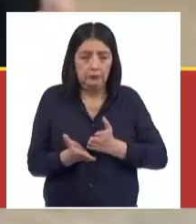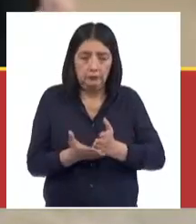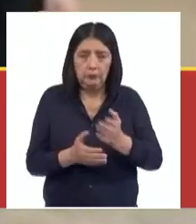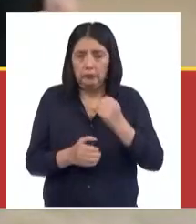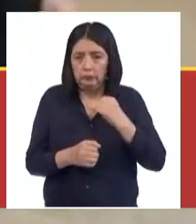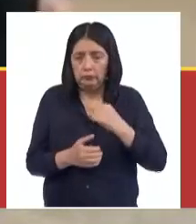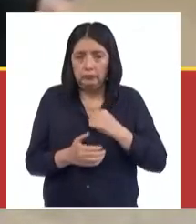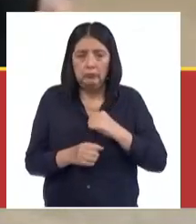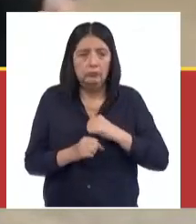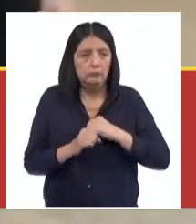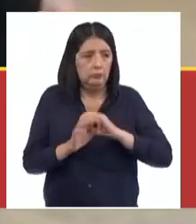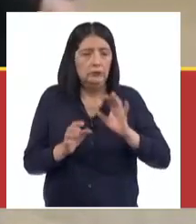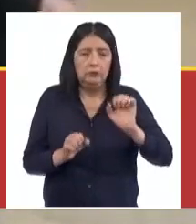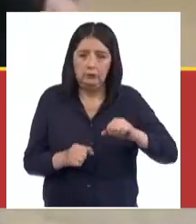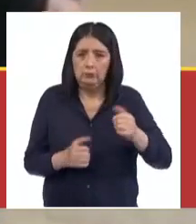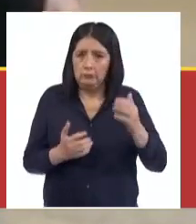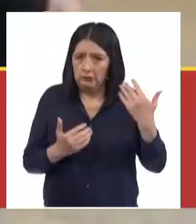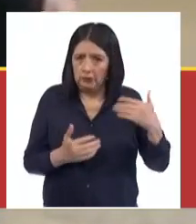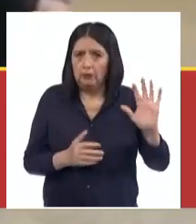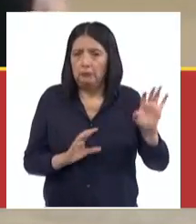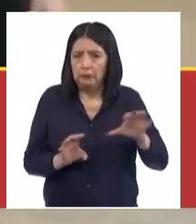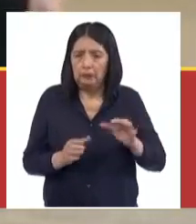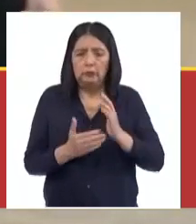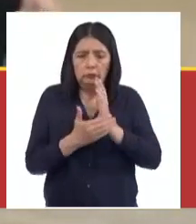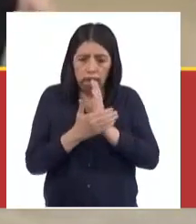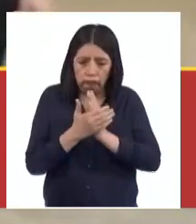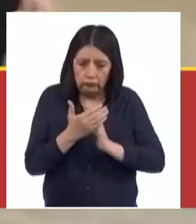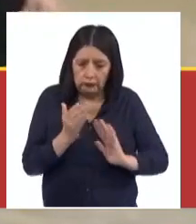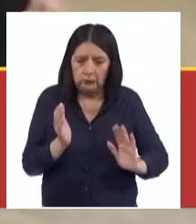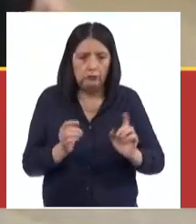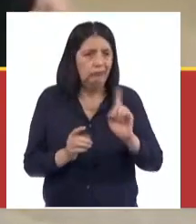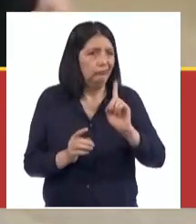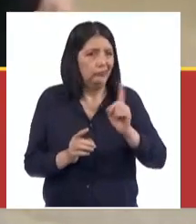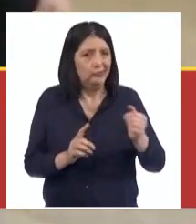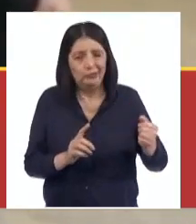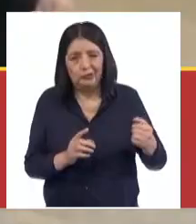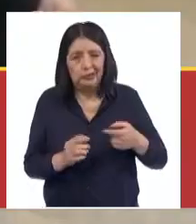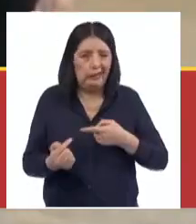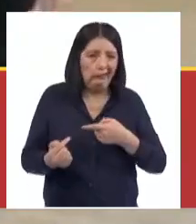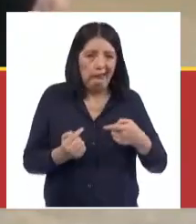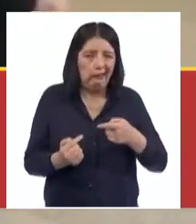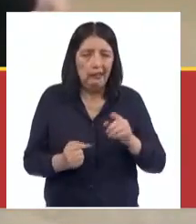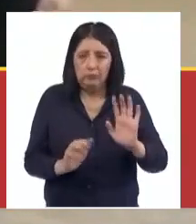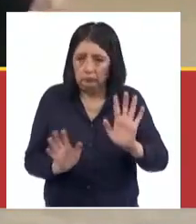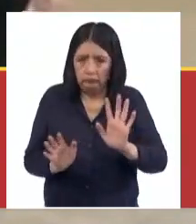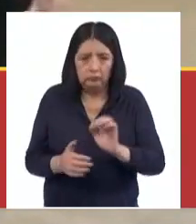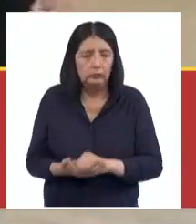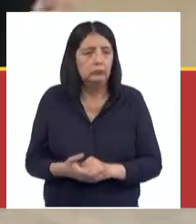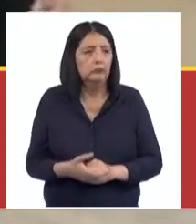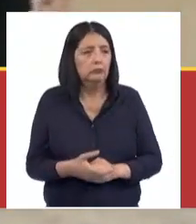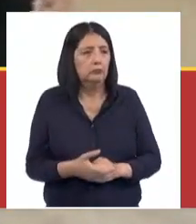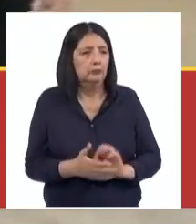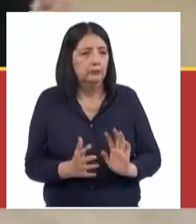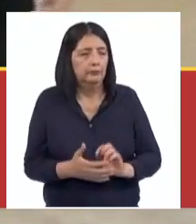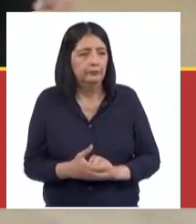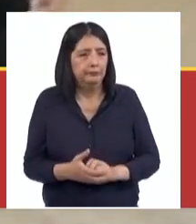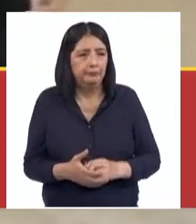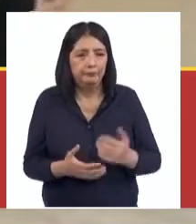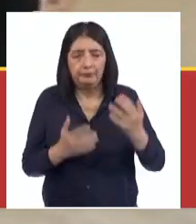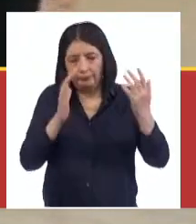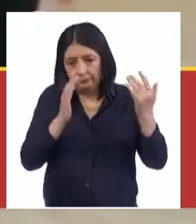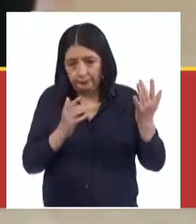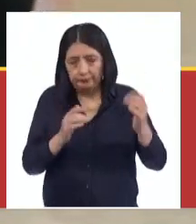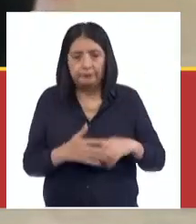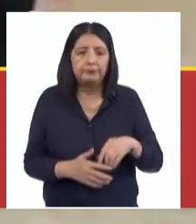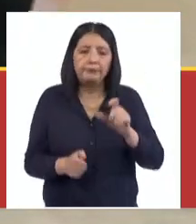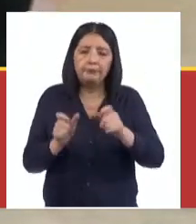lucha, como lo hemos hecho, con humildad, sin agresiones, y esperando de que